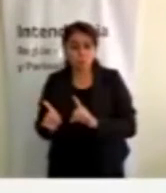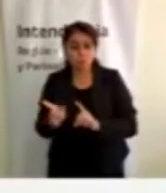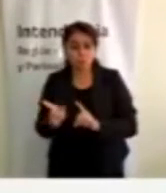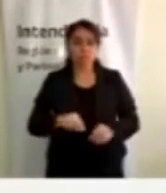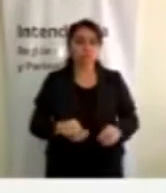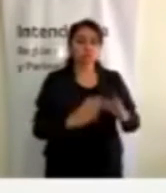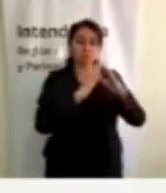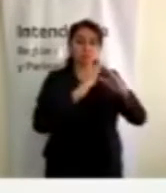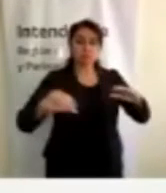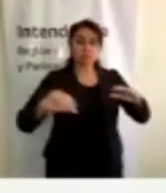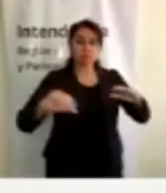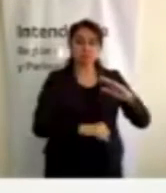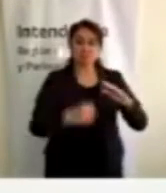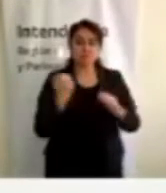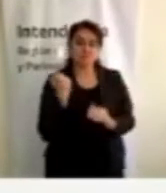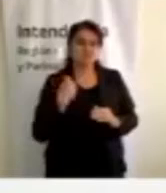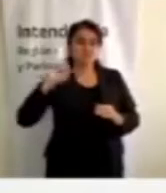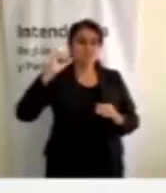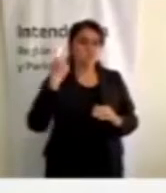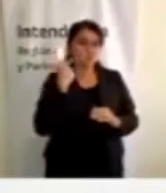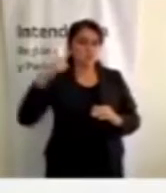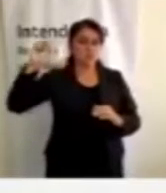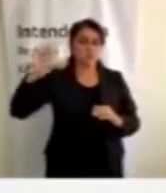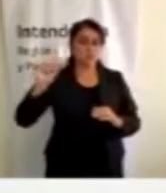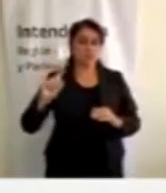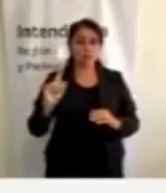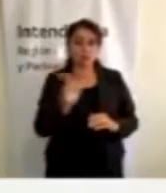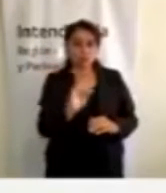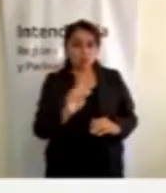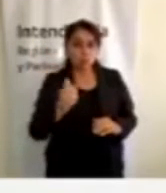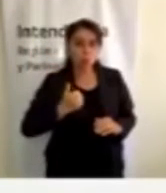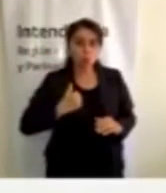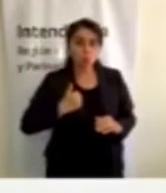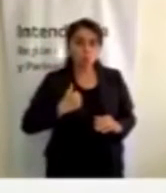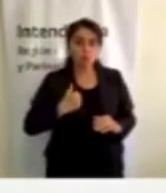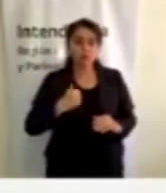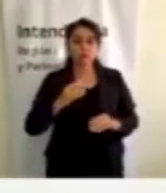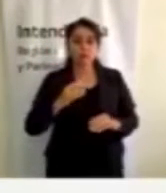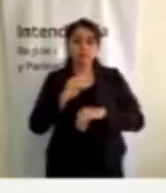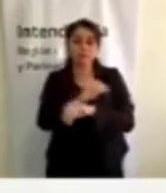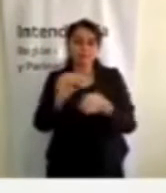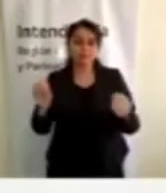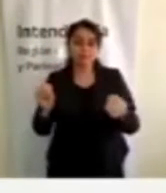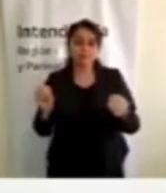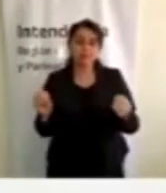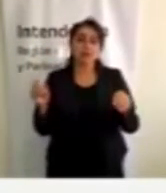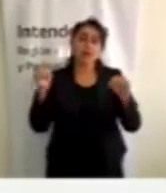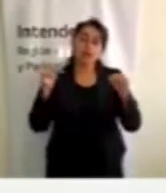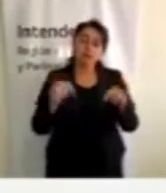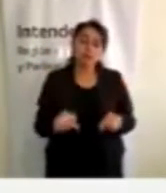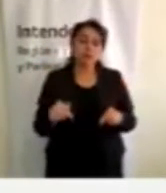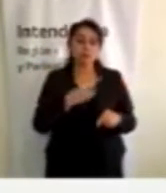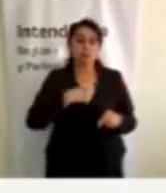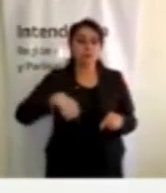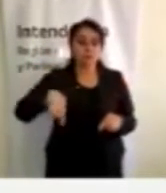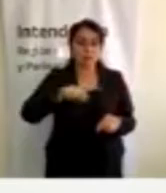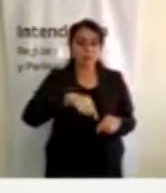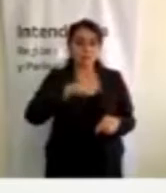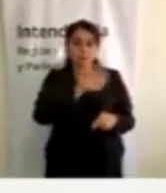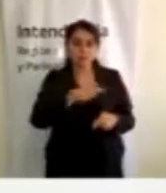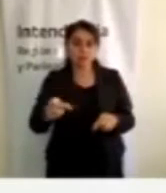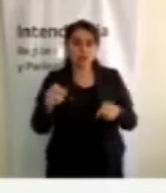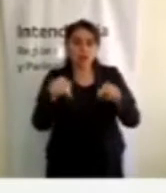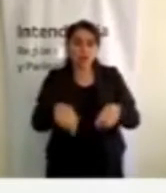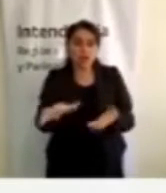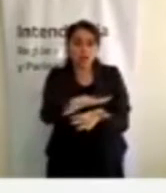cuarentena. Y es muy difícil tener que decir que nuestros ariqueños realmente tienen un muy mal